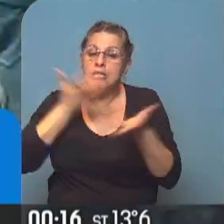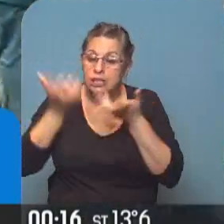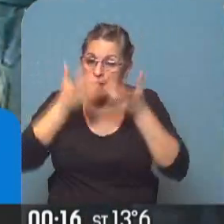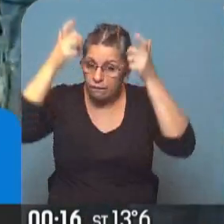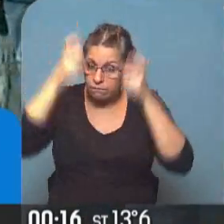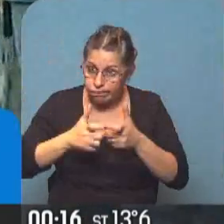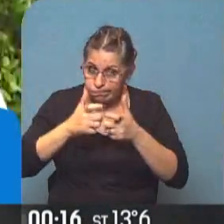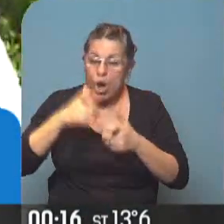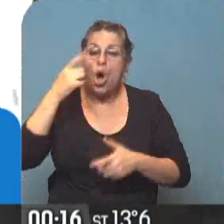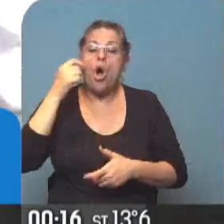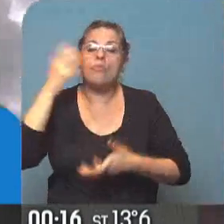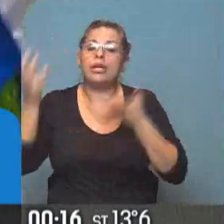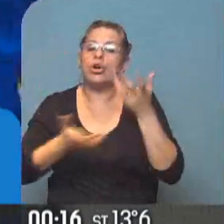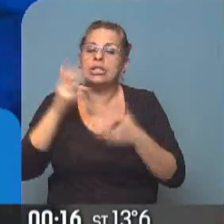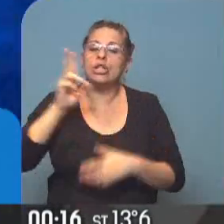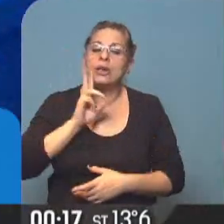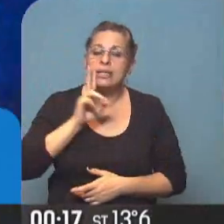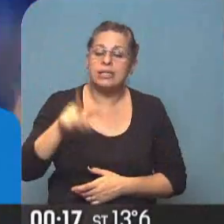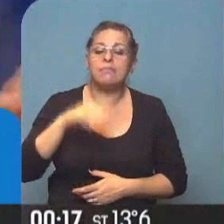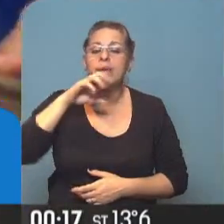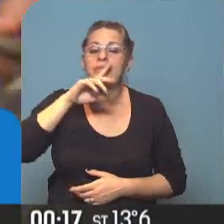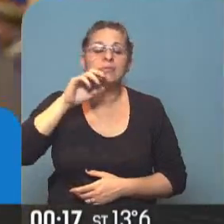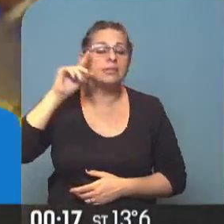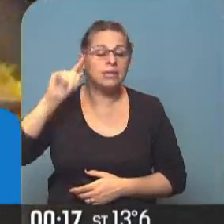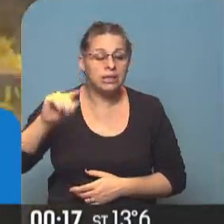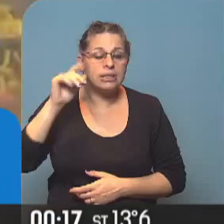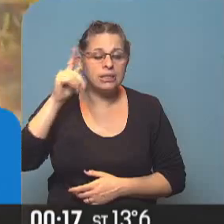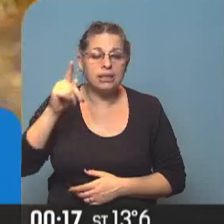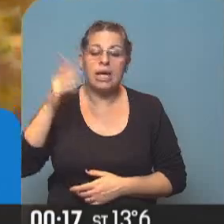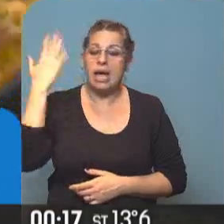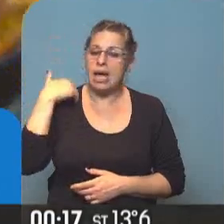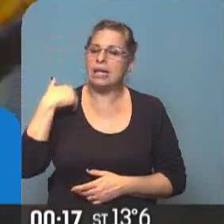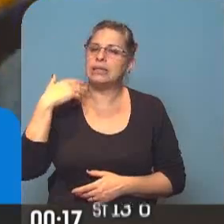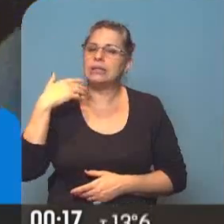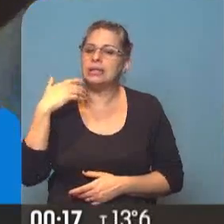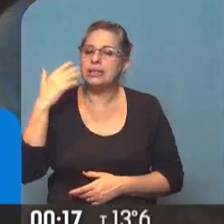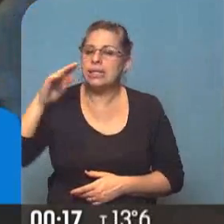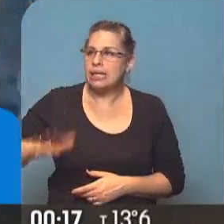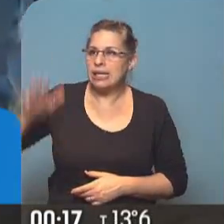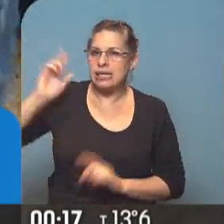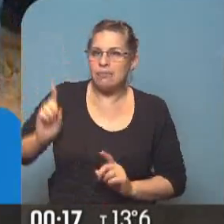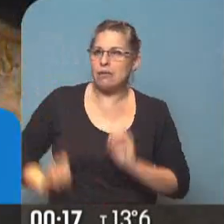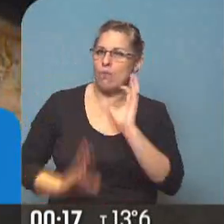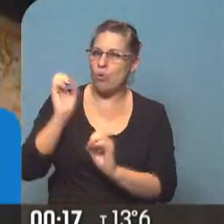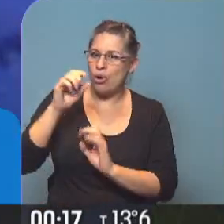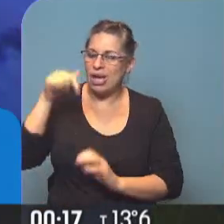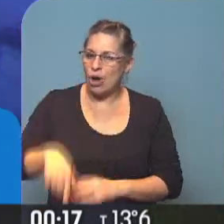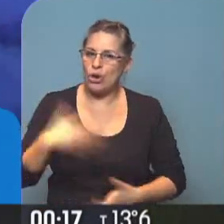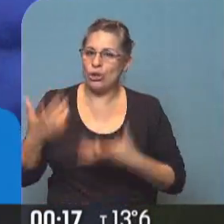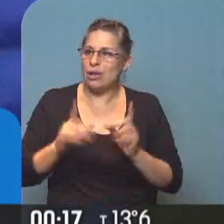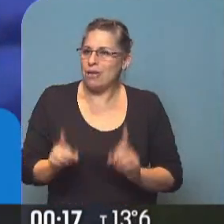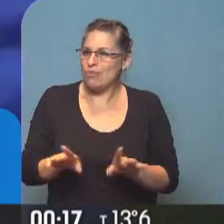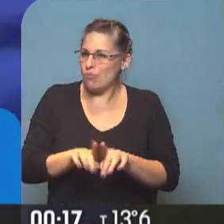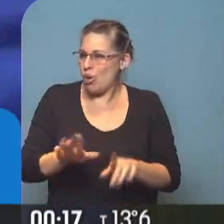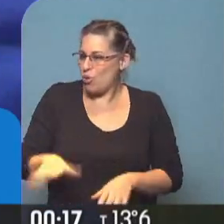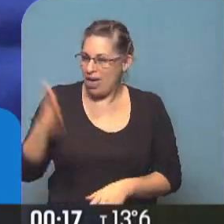del cocinero gesellino Patrick Lechner. Estoy jugando en el bosque donde me crecí. ¿Cuántas cosas? ¿Cuántas cosas? Un privilegio que